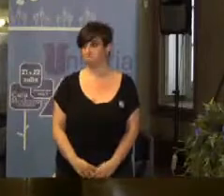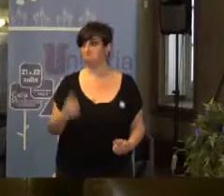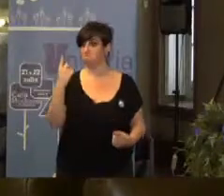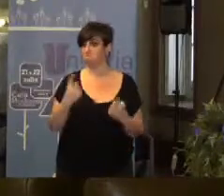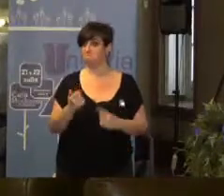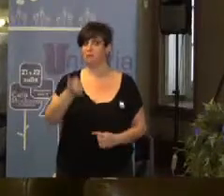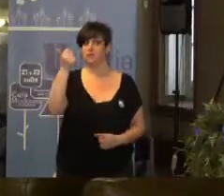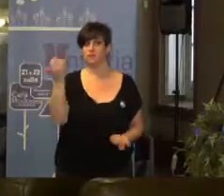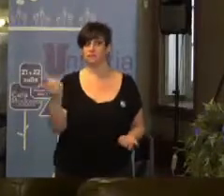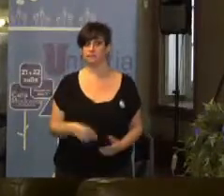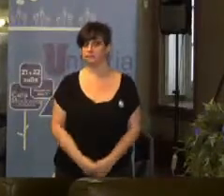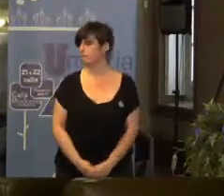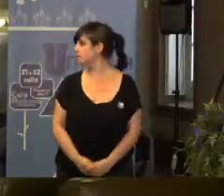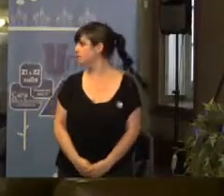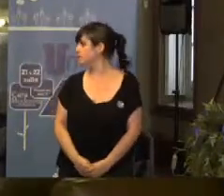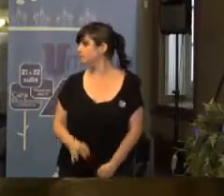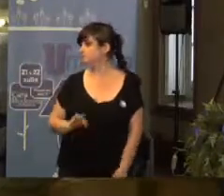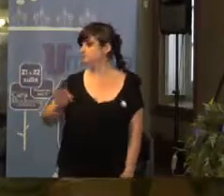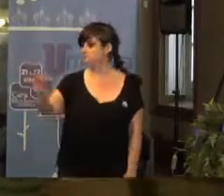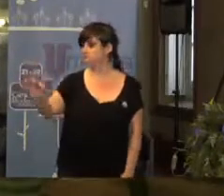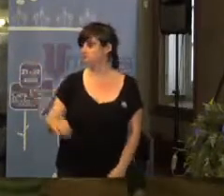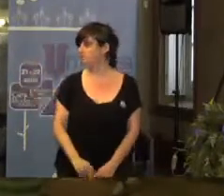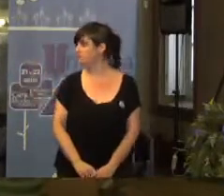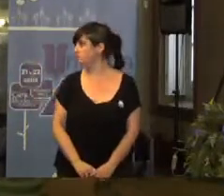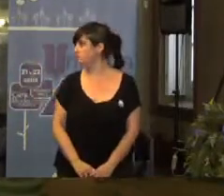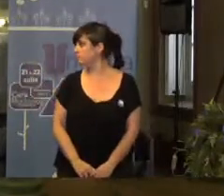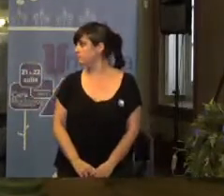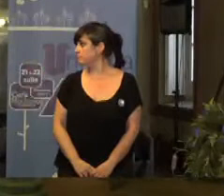aí, Vidal? Sí, pasadelle aí o micro.